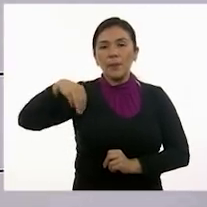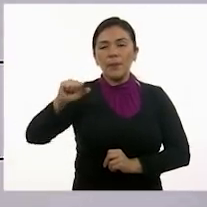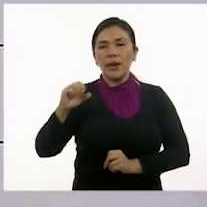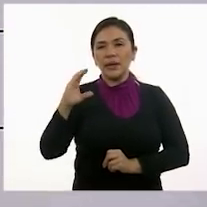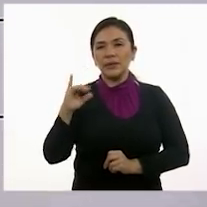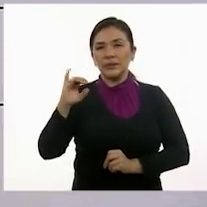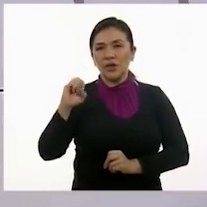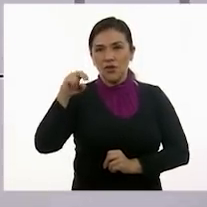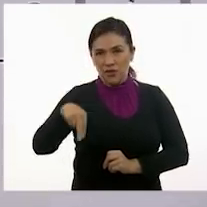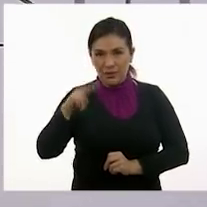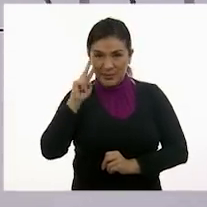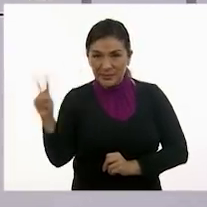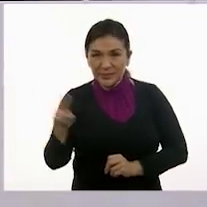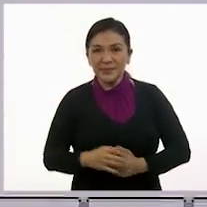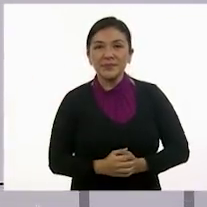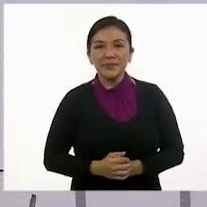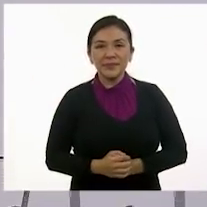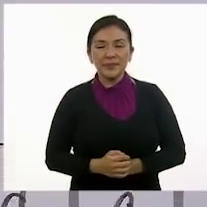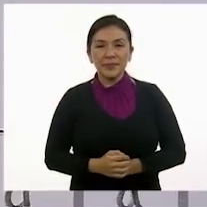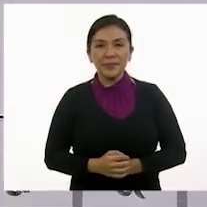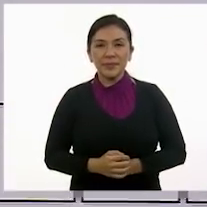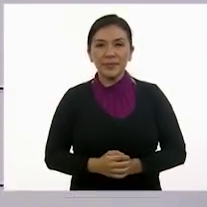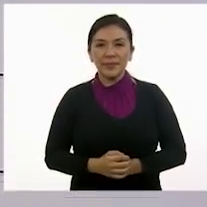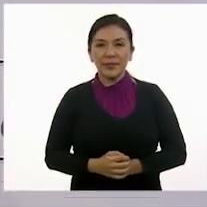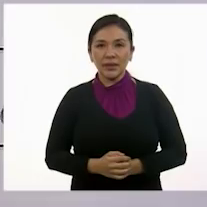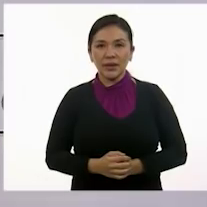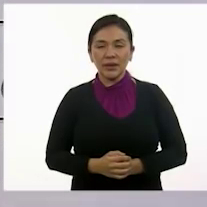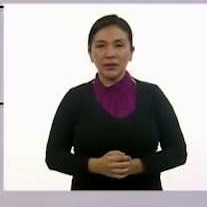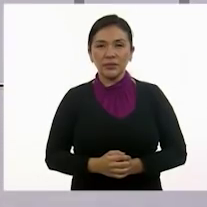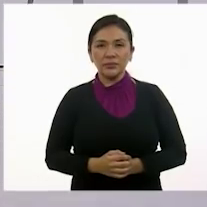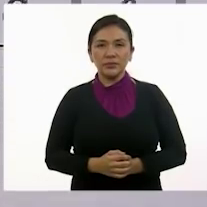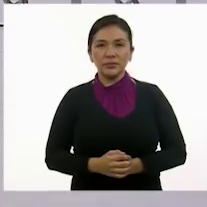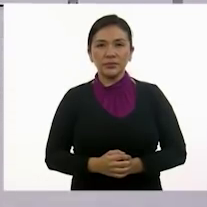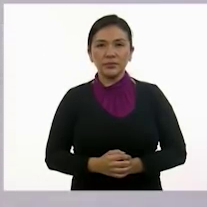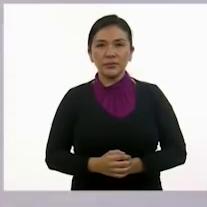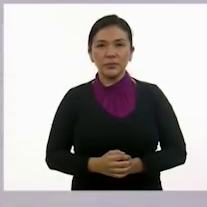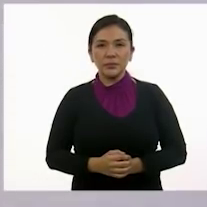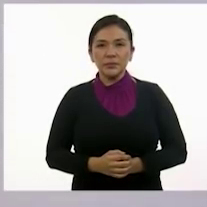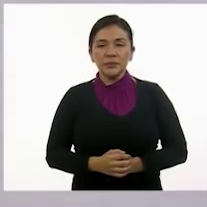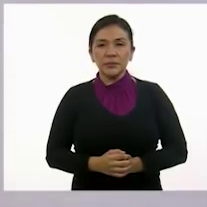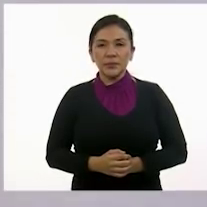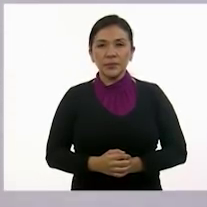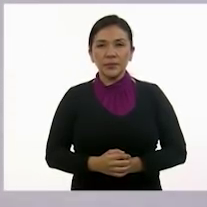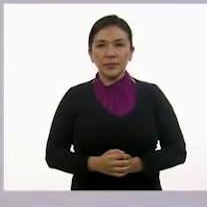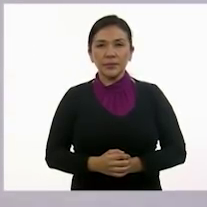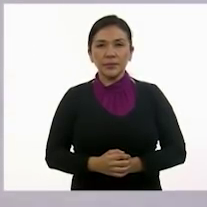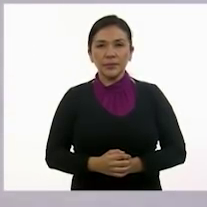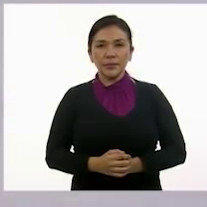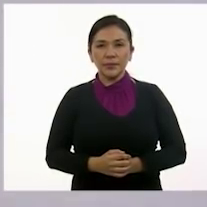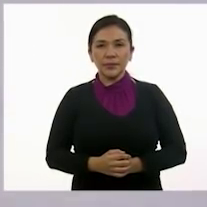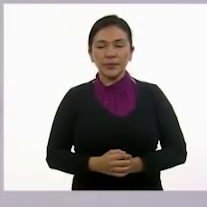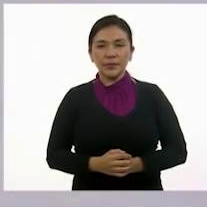For. Ahí está la R. Ajá. Ma. Si. On.